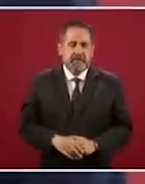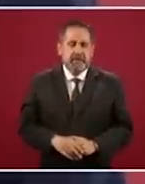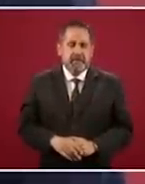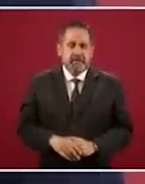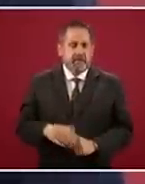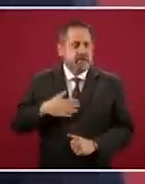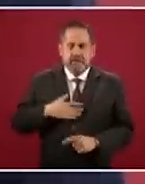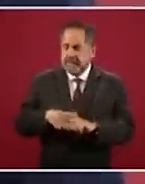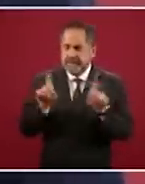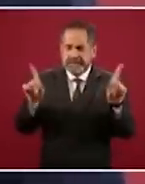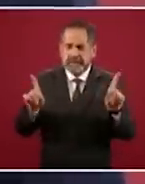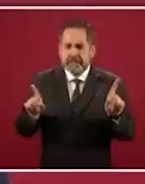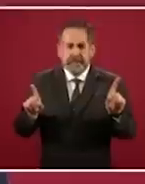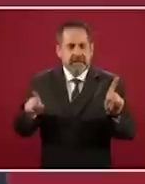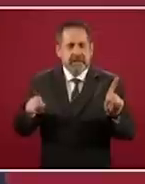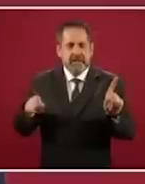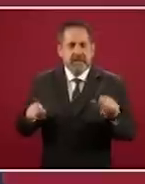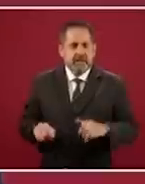Somos distintos.